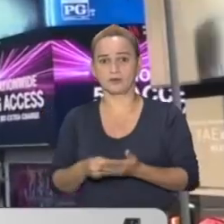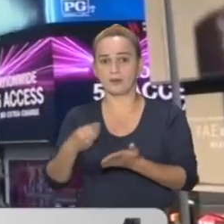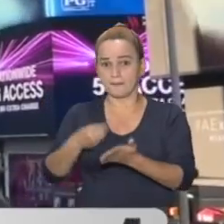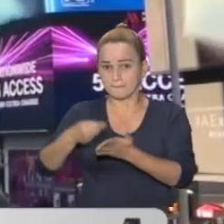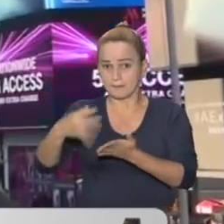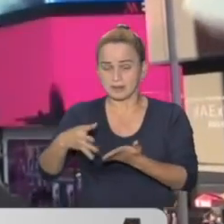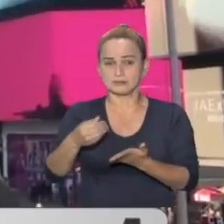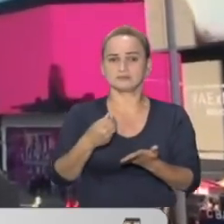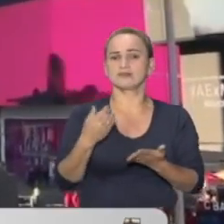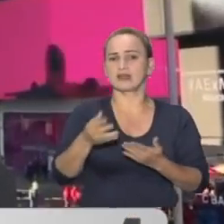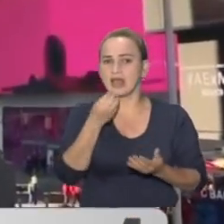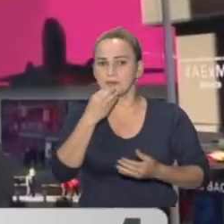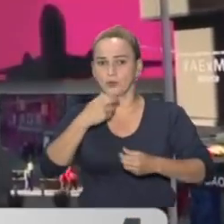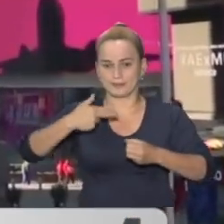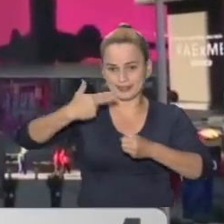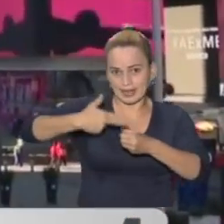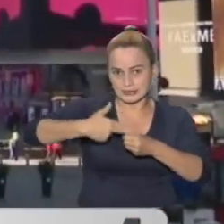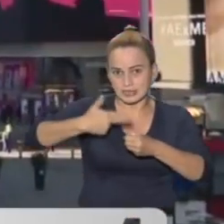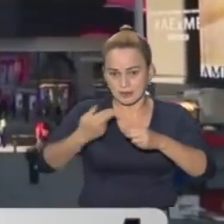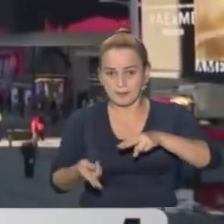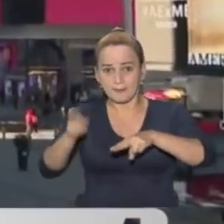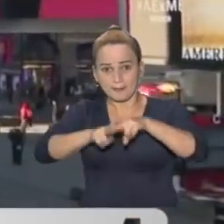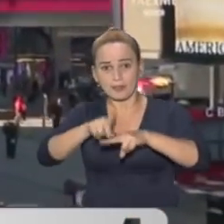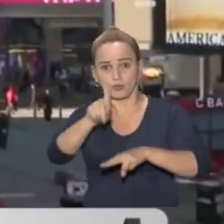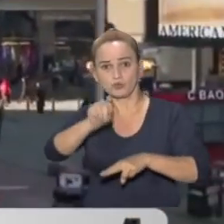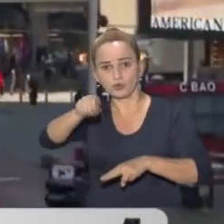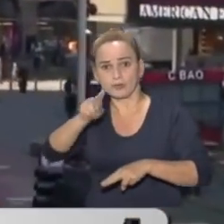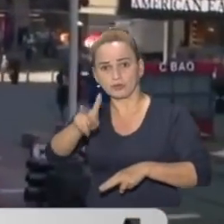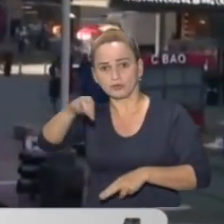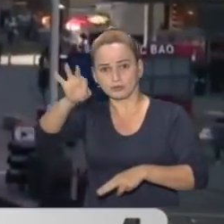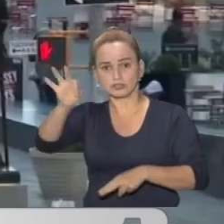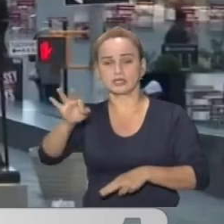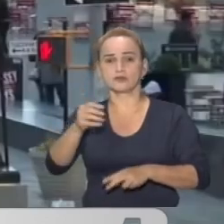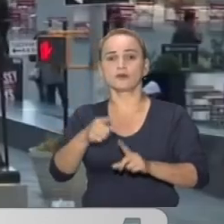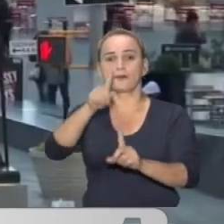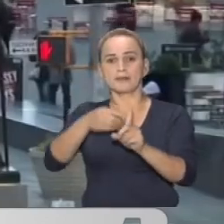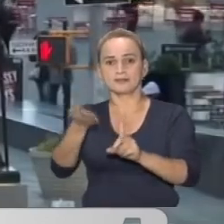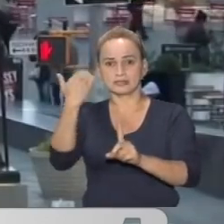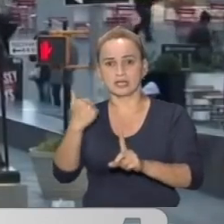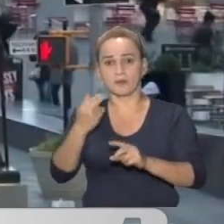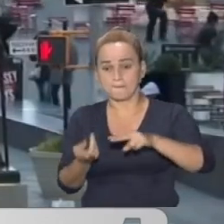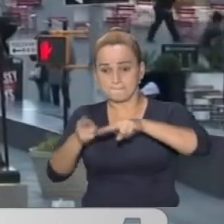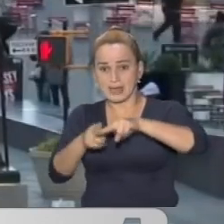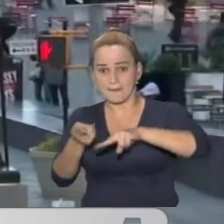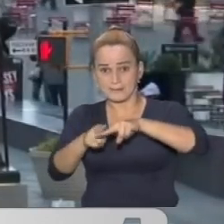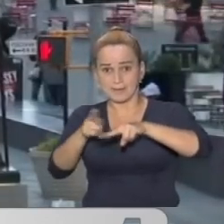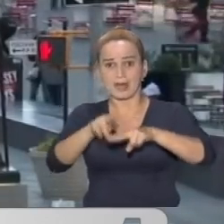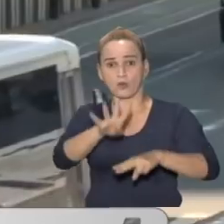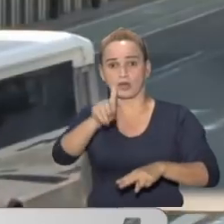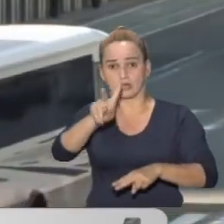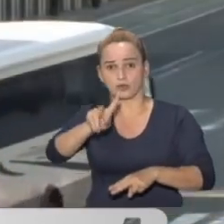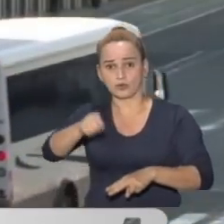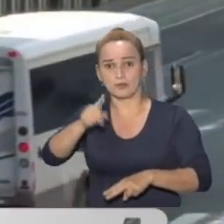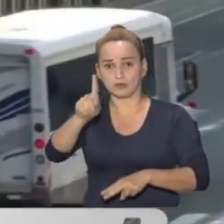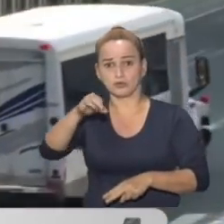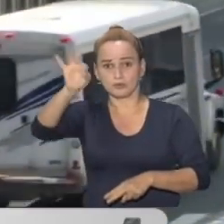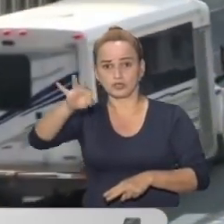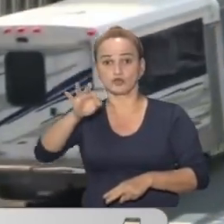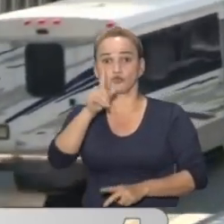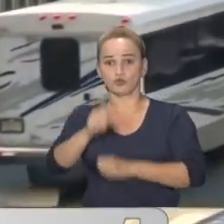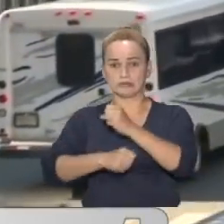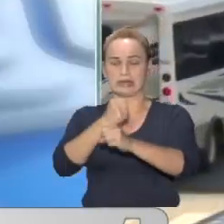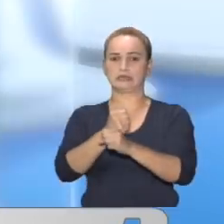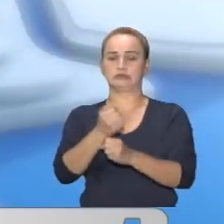que pagan los consumidores por la gasolina aumentaron un 1,2% el mes pasado y han subido un 42,1% en un